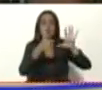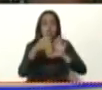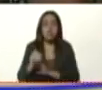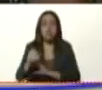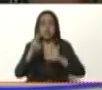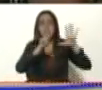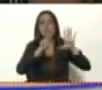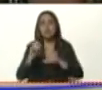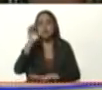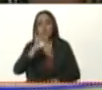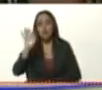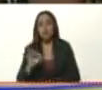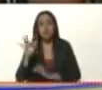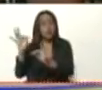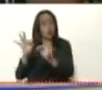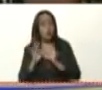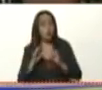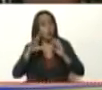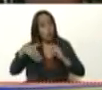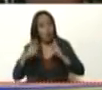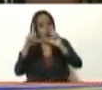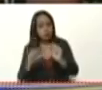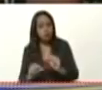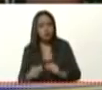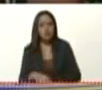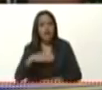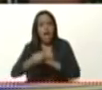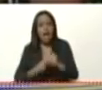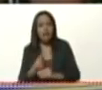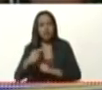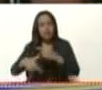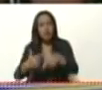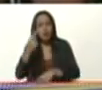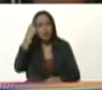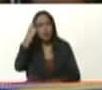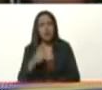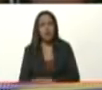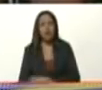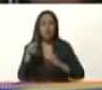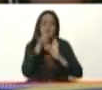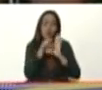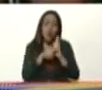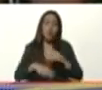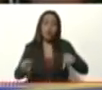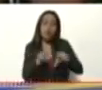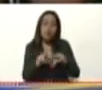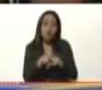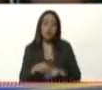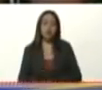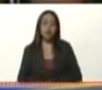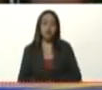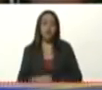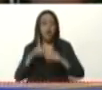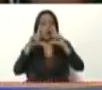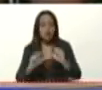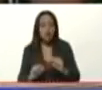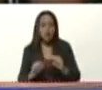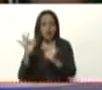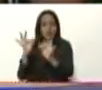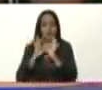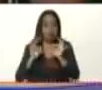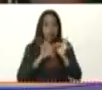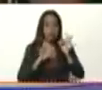y 70% la transmisión de la enfermedad. Si practicamos de manera diaria y habitual este tipo de medidas, pues disminuimos la transmisión